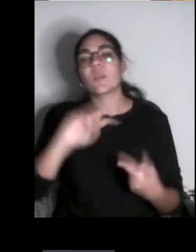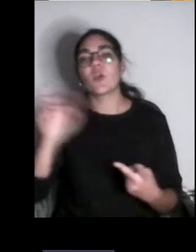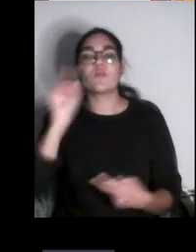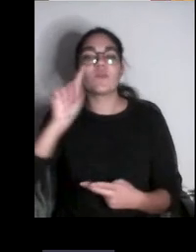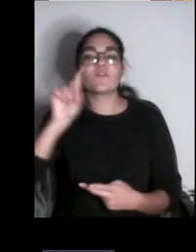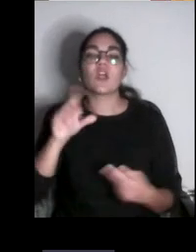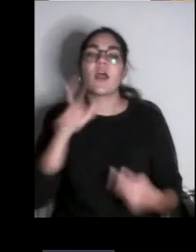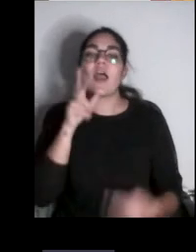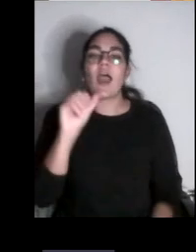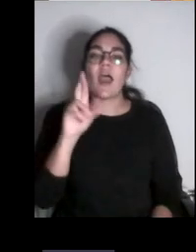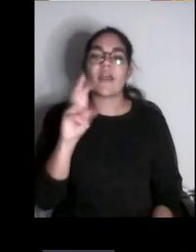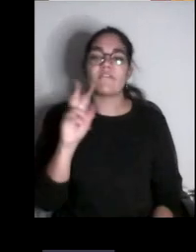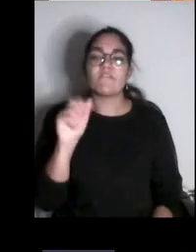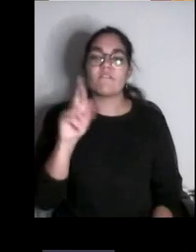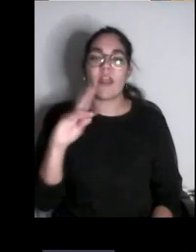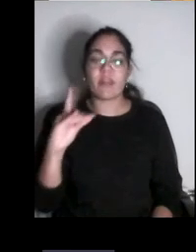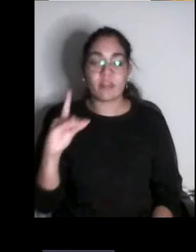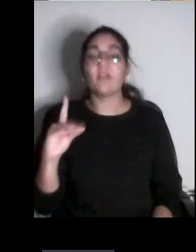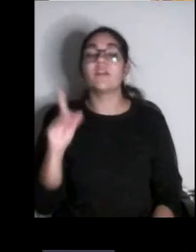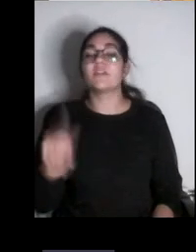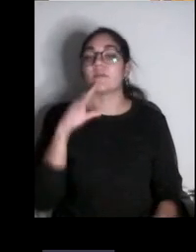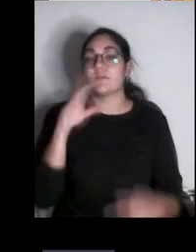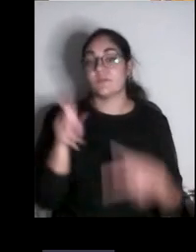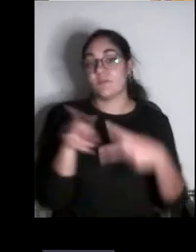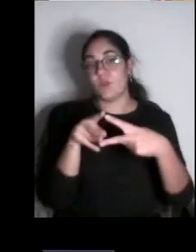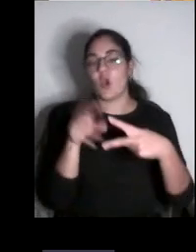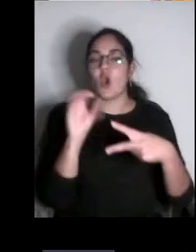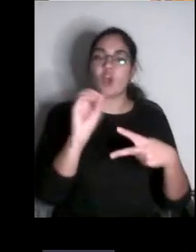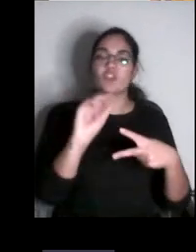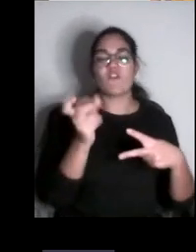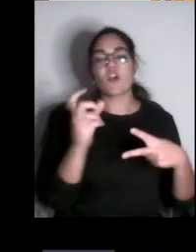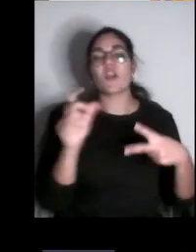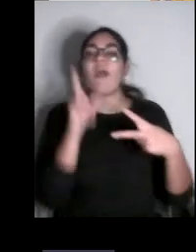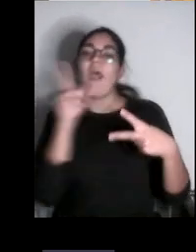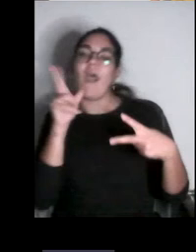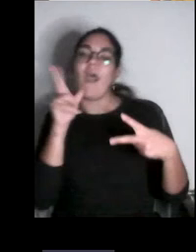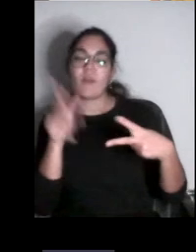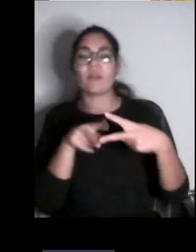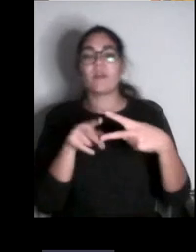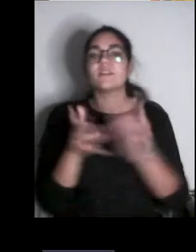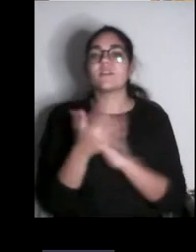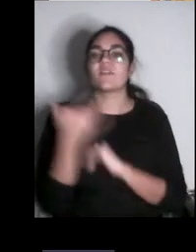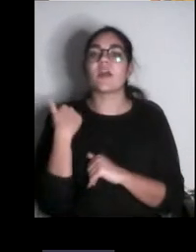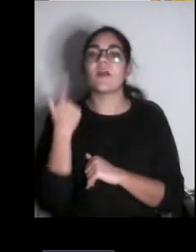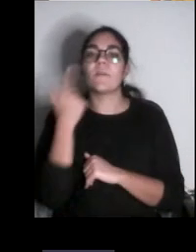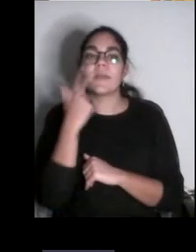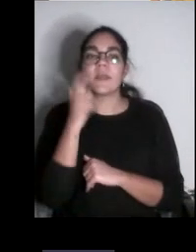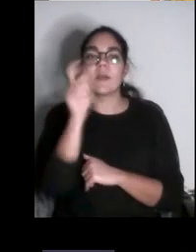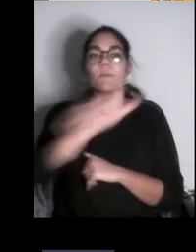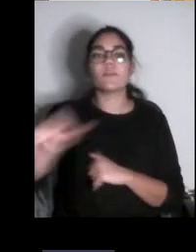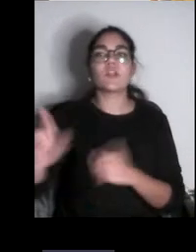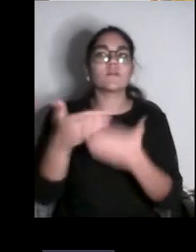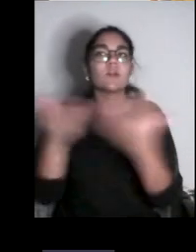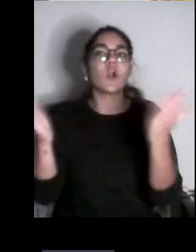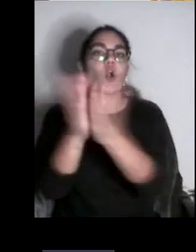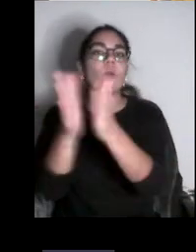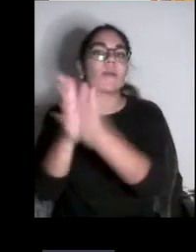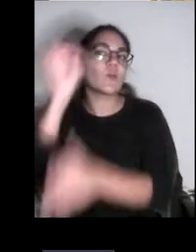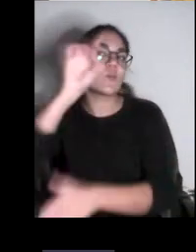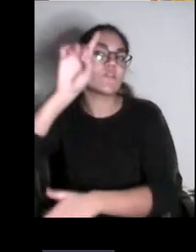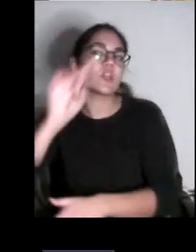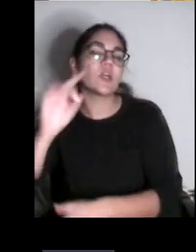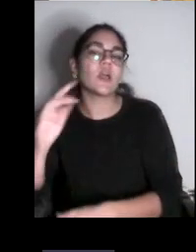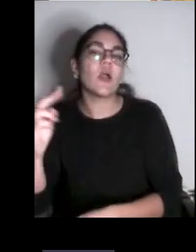en el que muestran lo interesante que supone una práctica que es la de dejar que tus compañeros observen tus clases. Dejar que